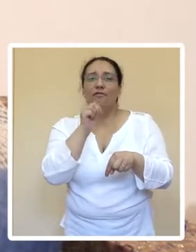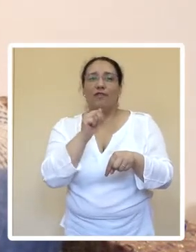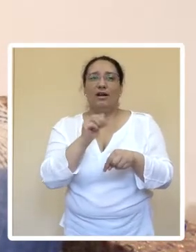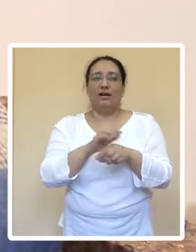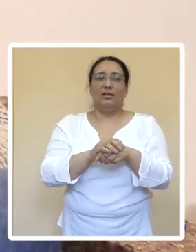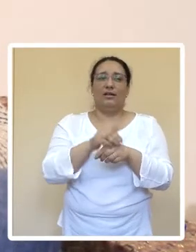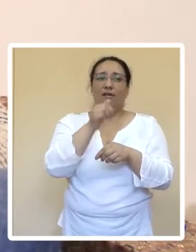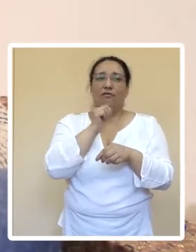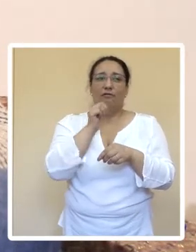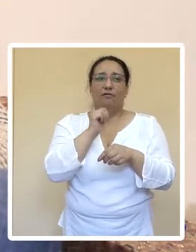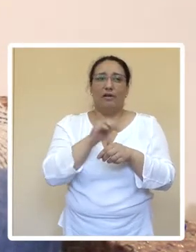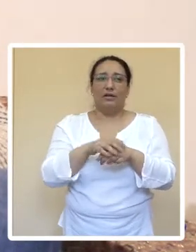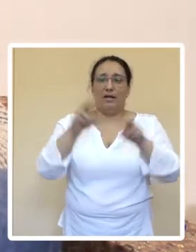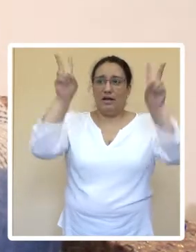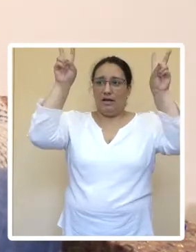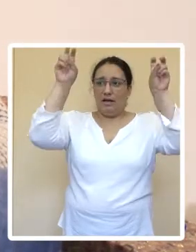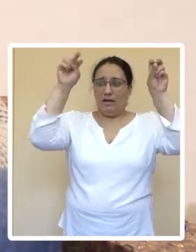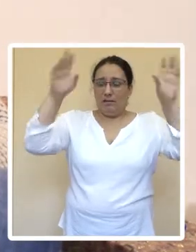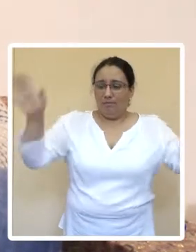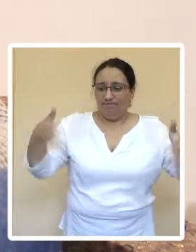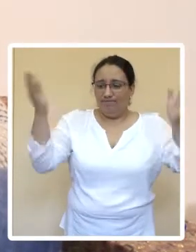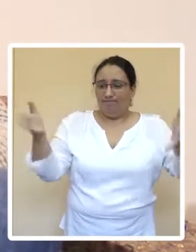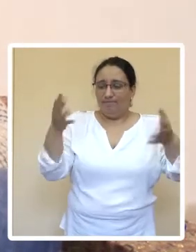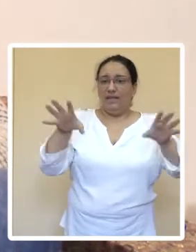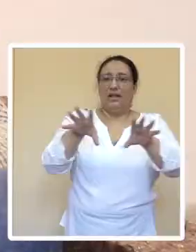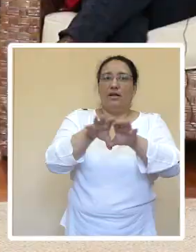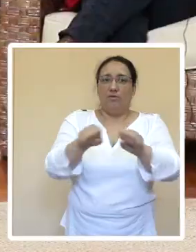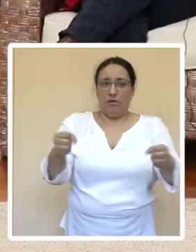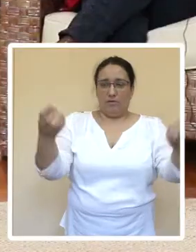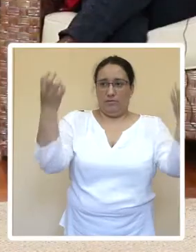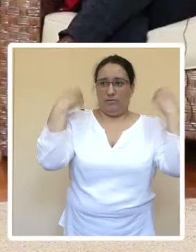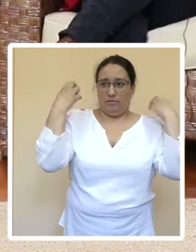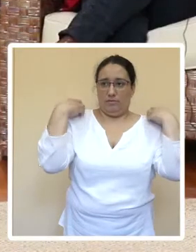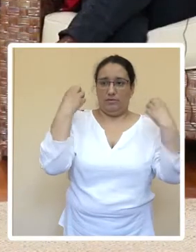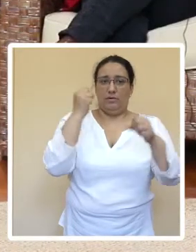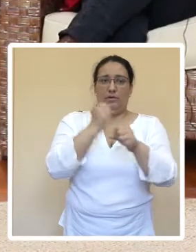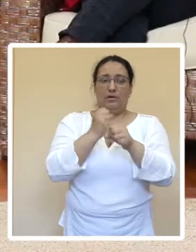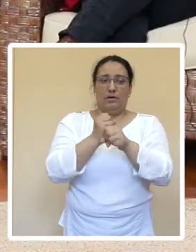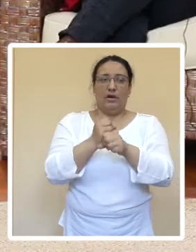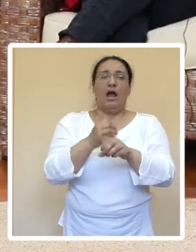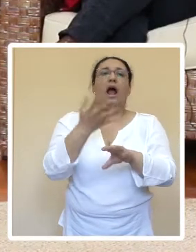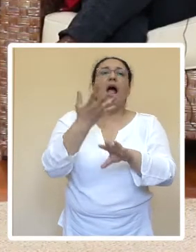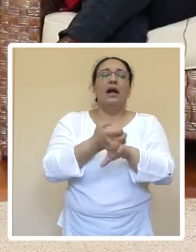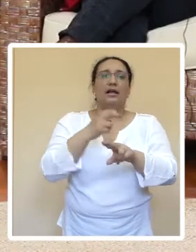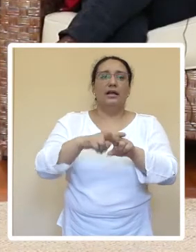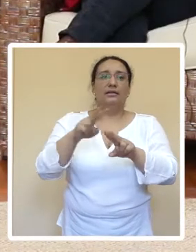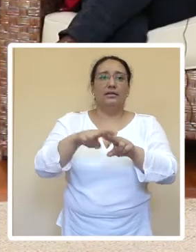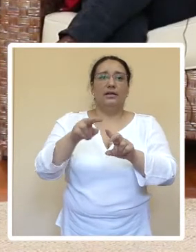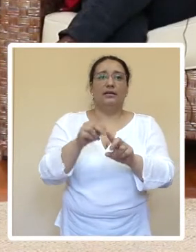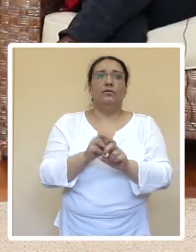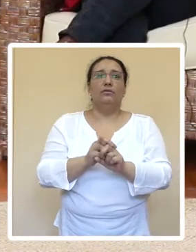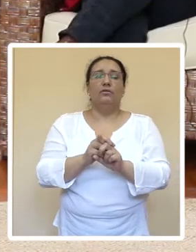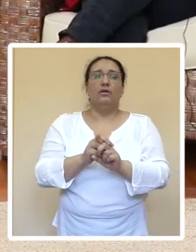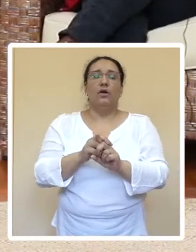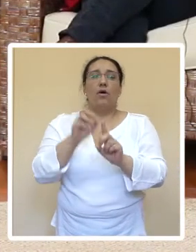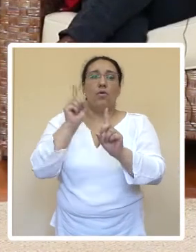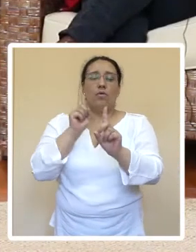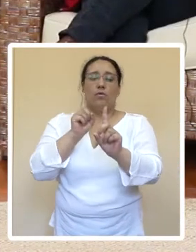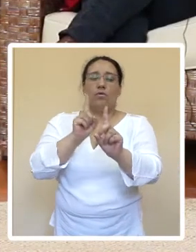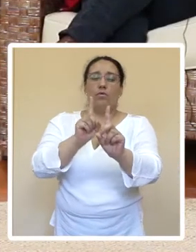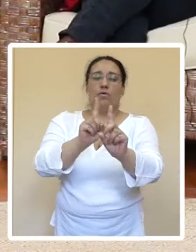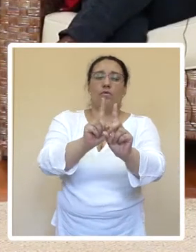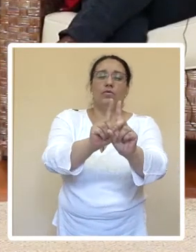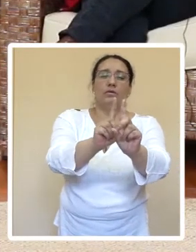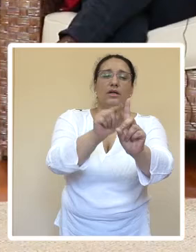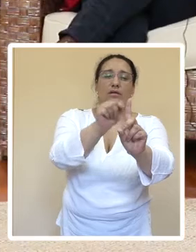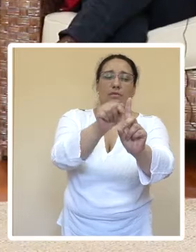bien nosotros sí realizamos aprestos laborales, nosotros esos aprestos tenemos que hacerle un seguimiento, ¿ya? Nosotros